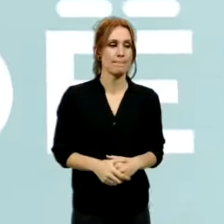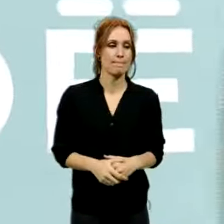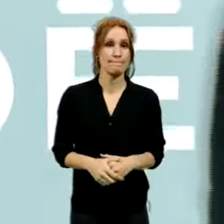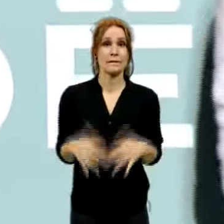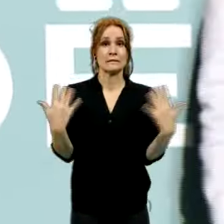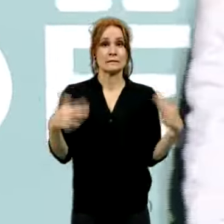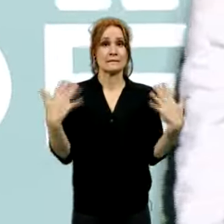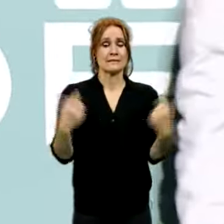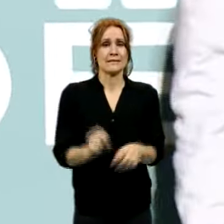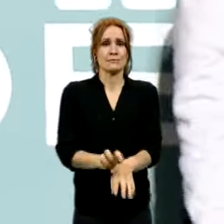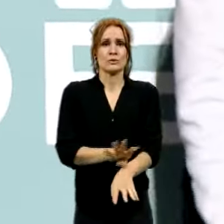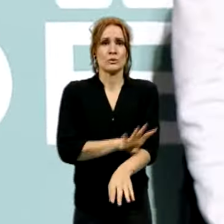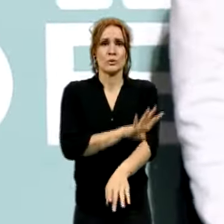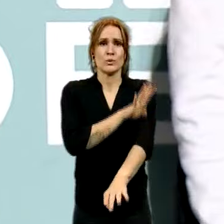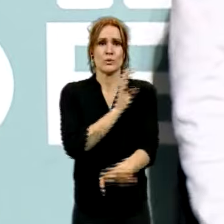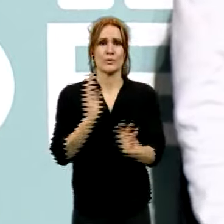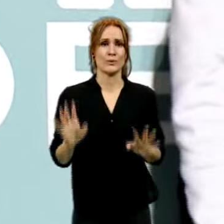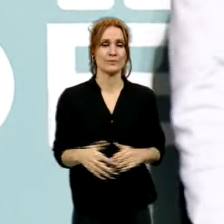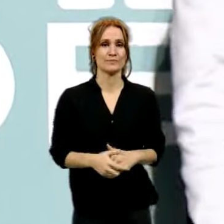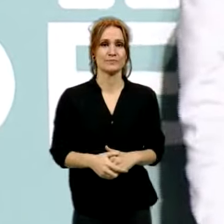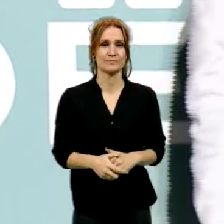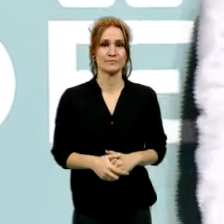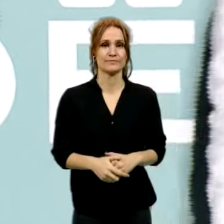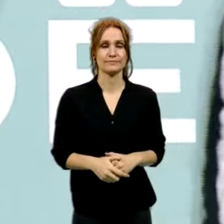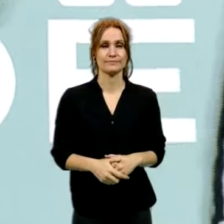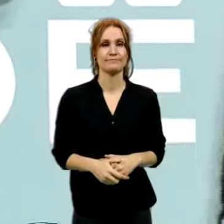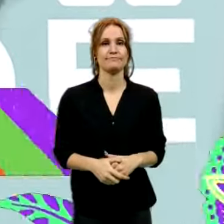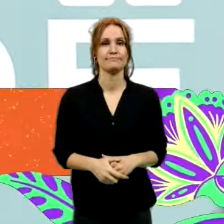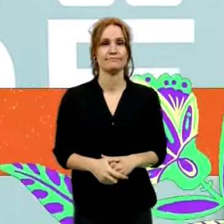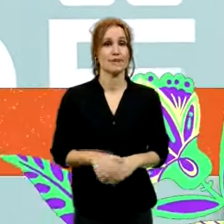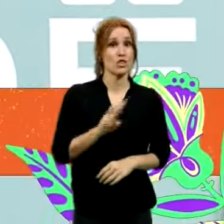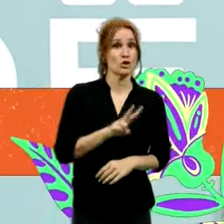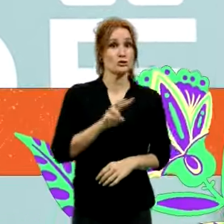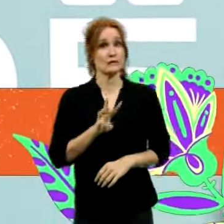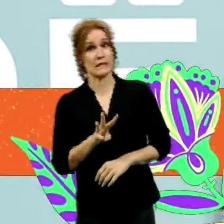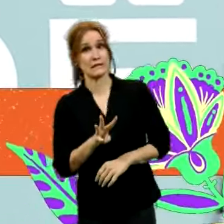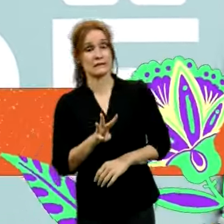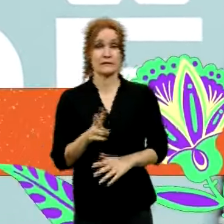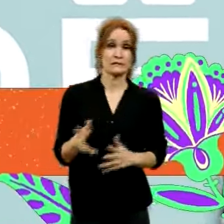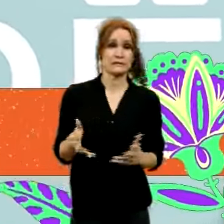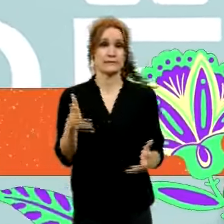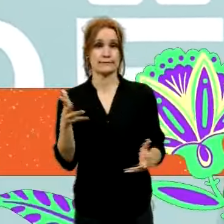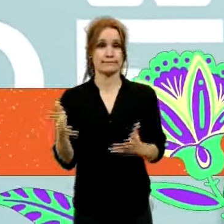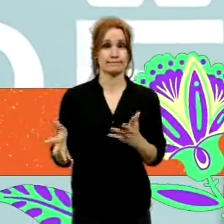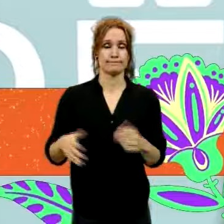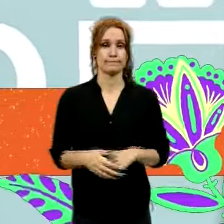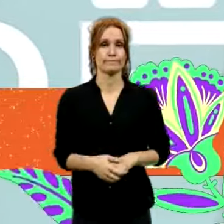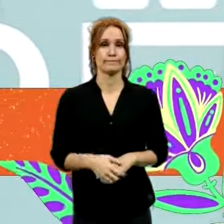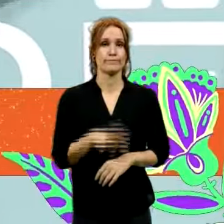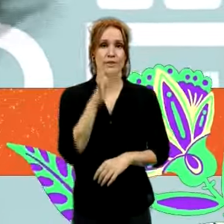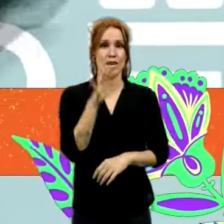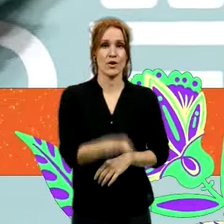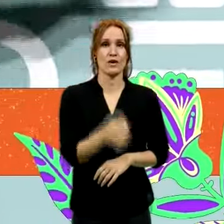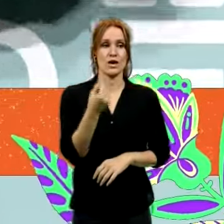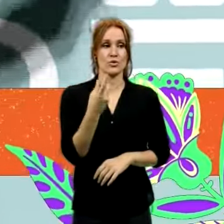¡Ay, ay, ay! ¡Qué emocionante! ¡De verdad! ¿Será el 2? ¿Será el 3? Ahora cuando saques el número